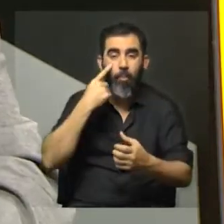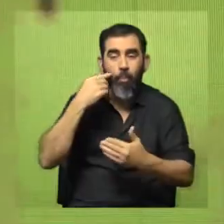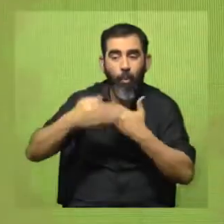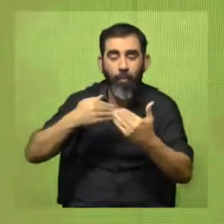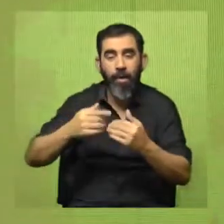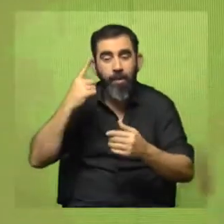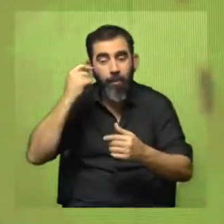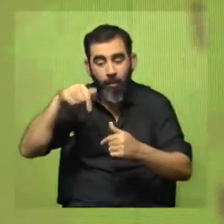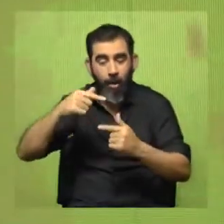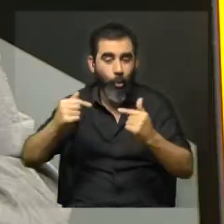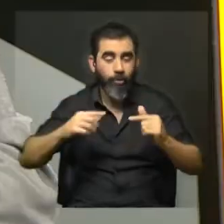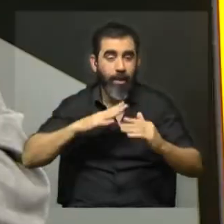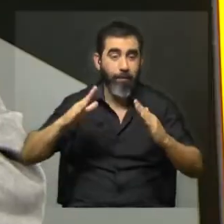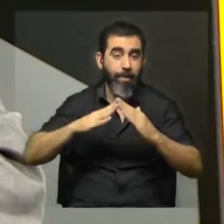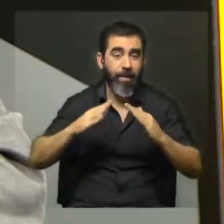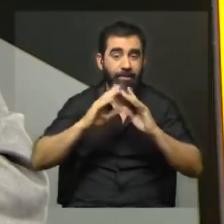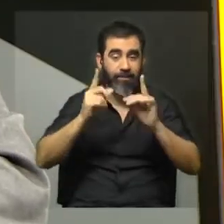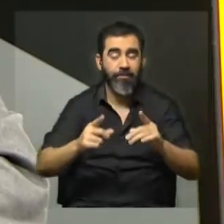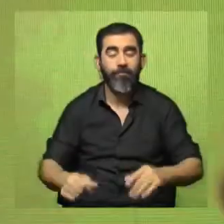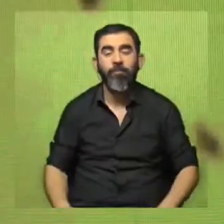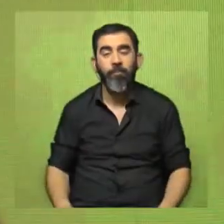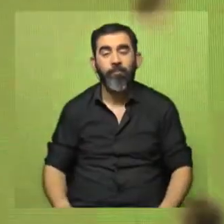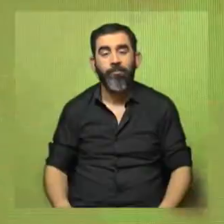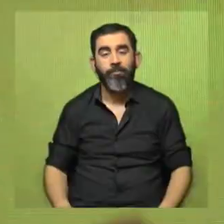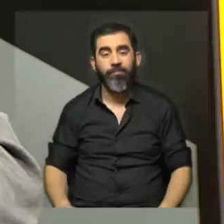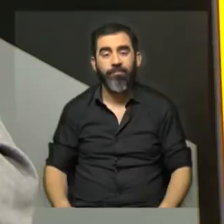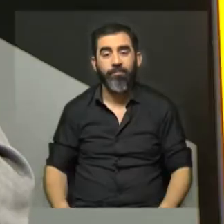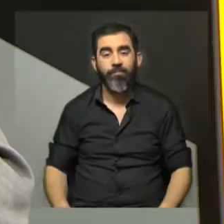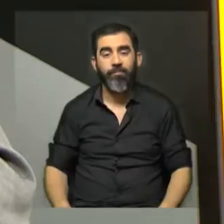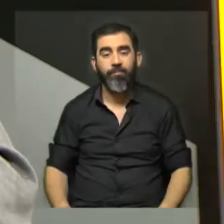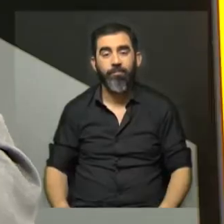De fermentar todo. Exacto, y de fermentar. Muchas gracias. Gracias. Hasta pronto.